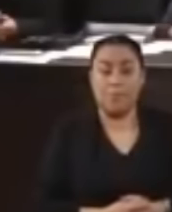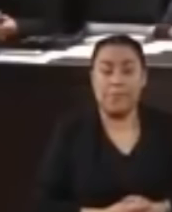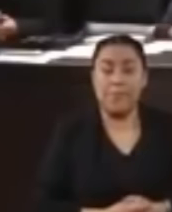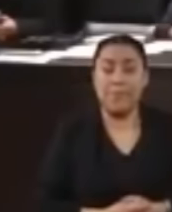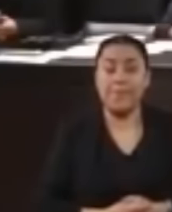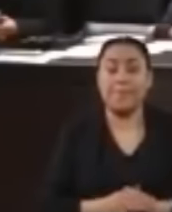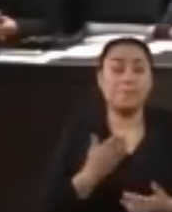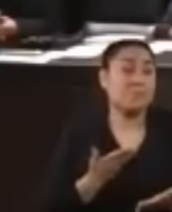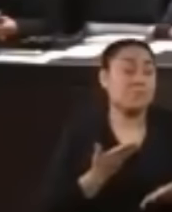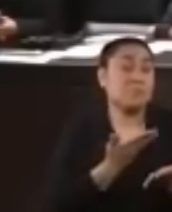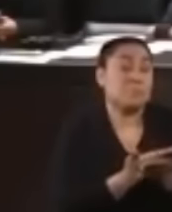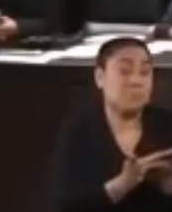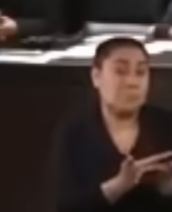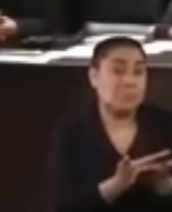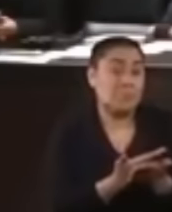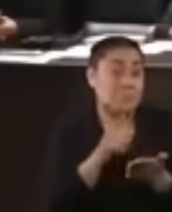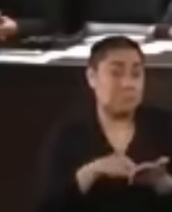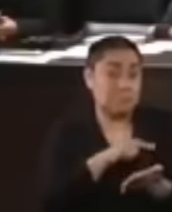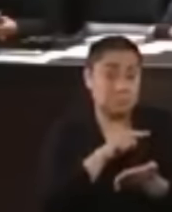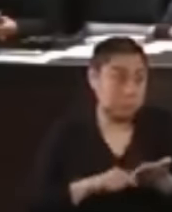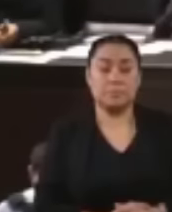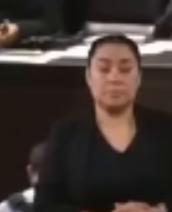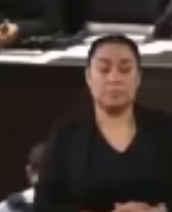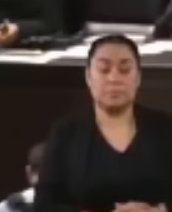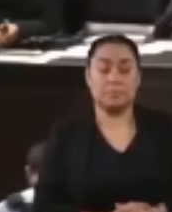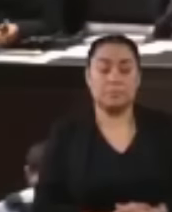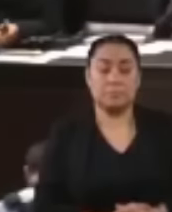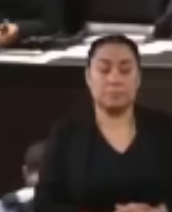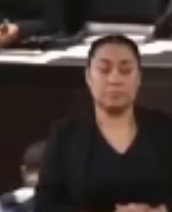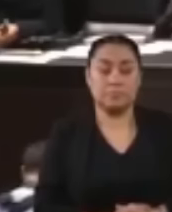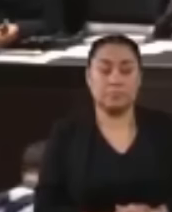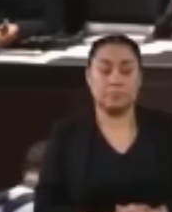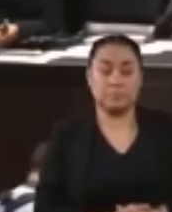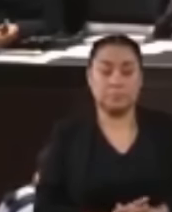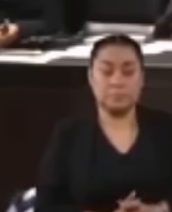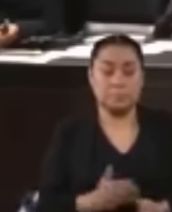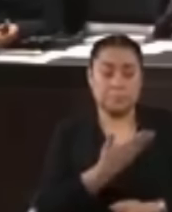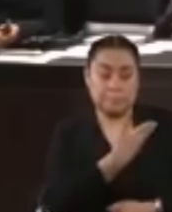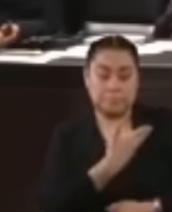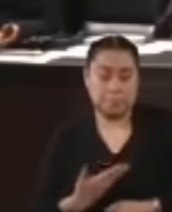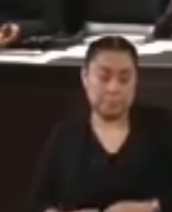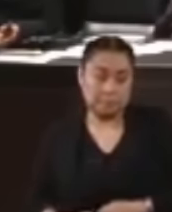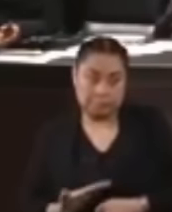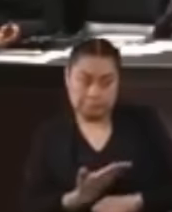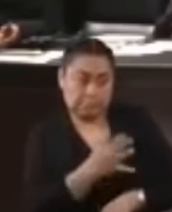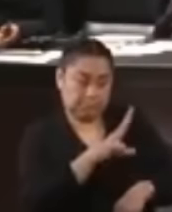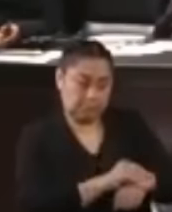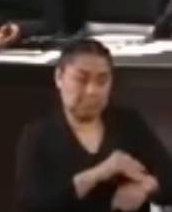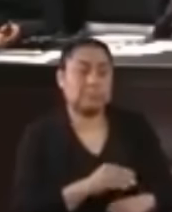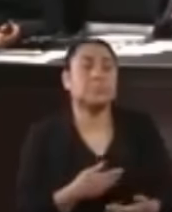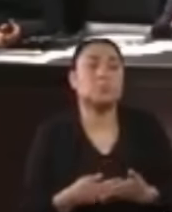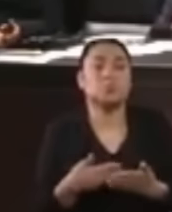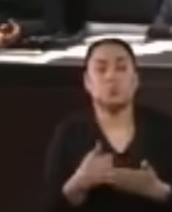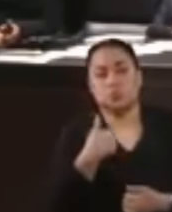Retira su reserva, diputada. No hay materia. Con su venia, presidente. Primero solicito una moción de